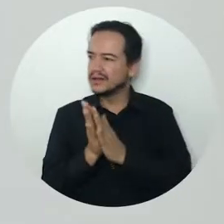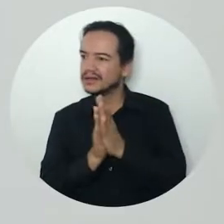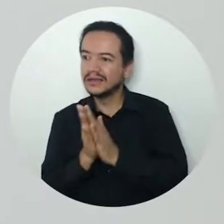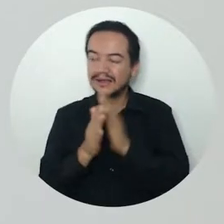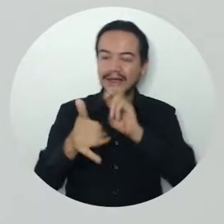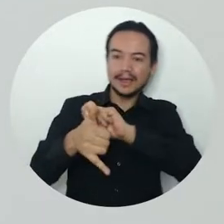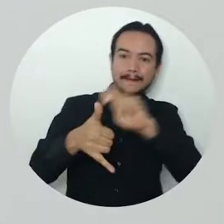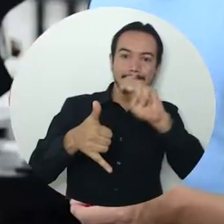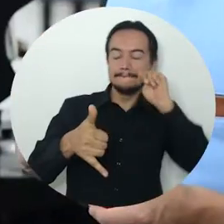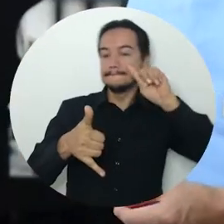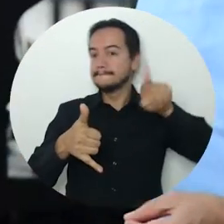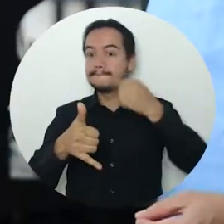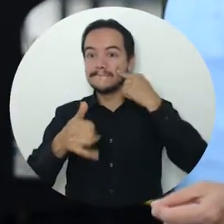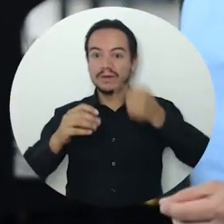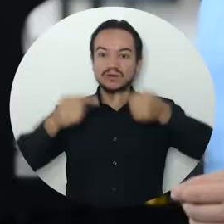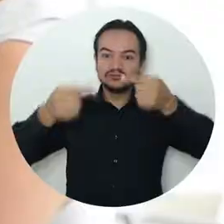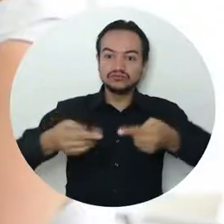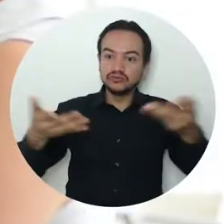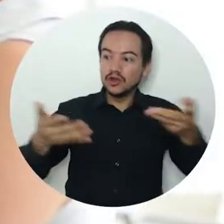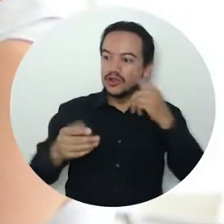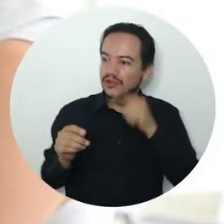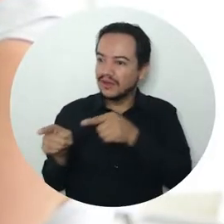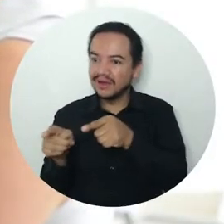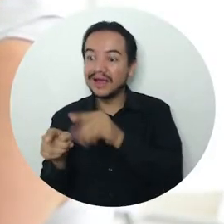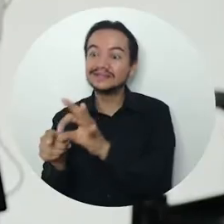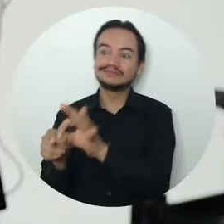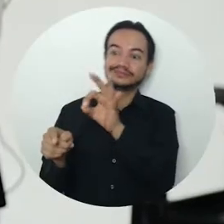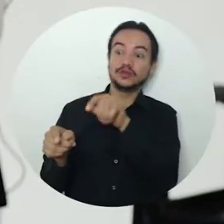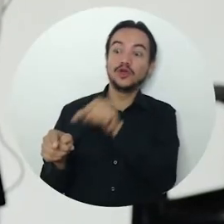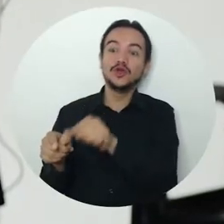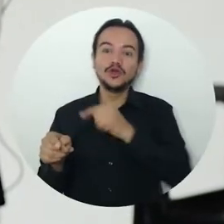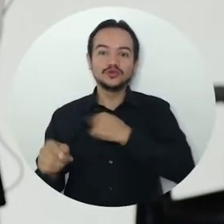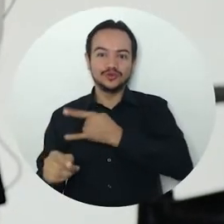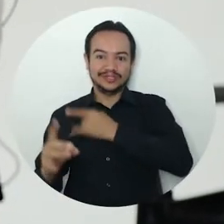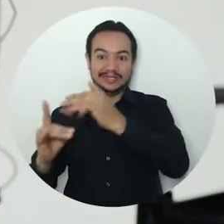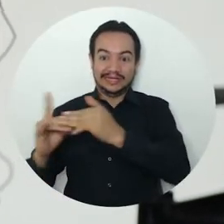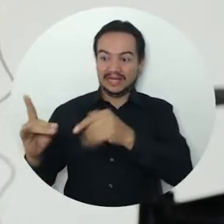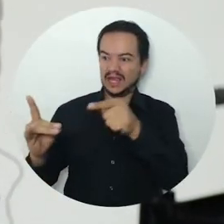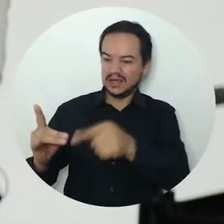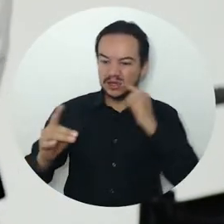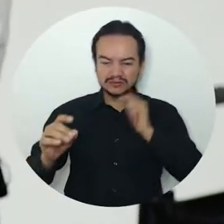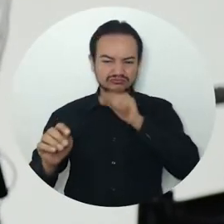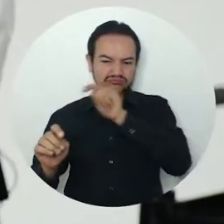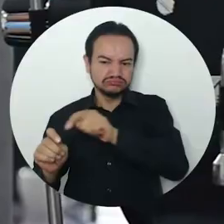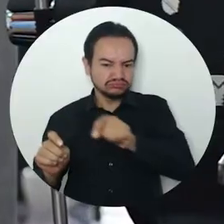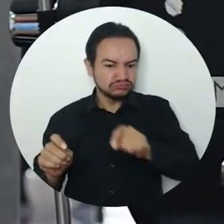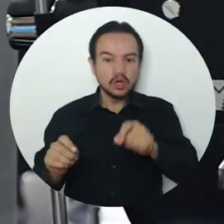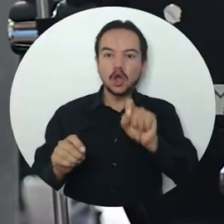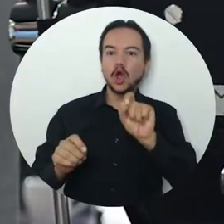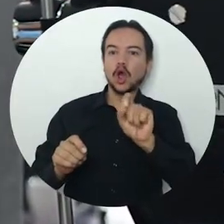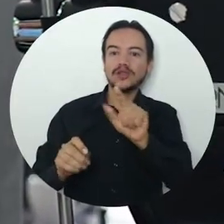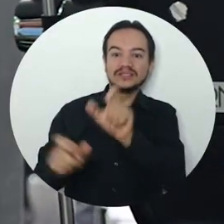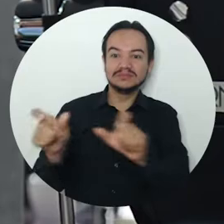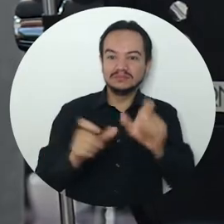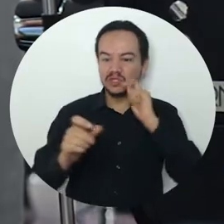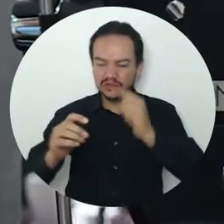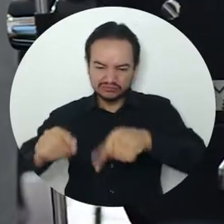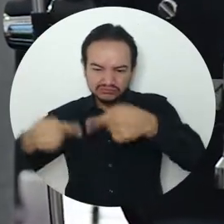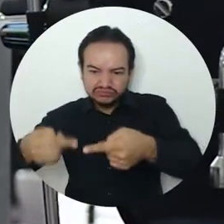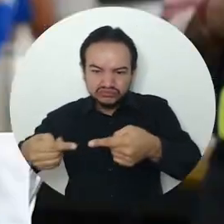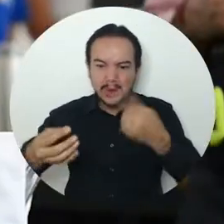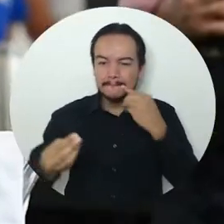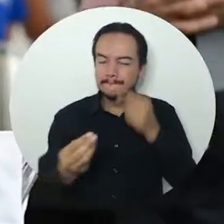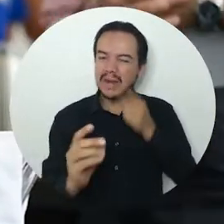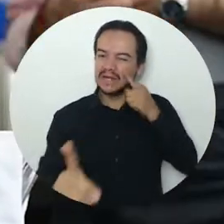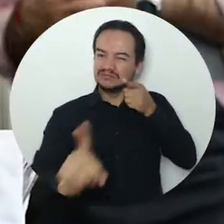La Federación Nacional de Cafeteros escogió a Unimagdalena para realizar el primer campeonato de barismo regional norte, donde 11 participantes